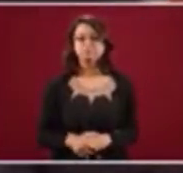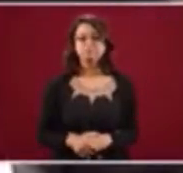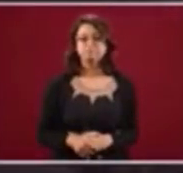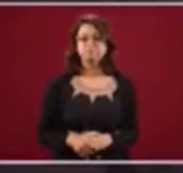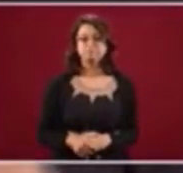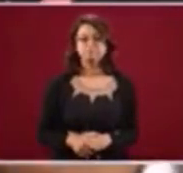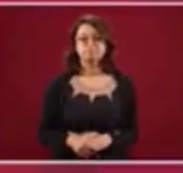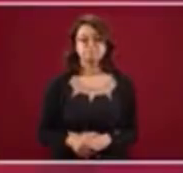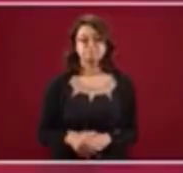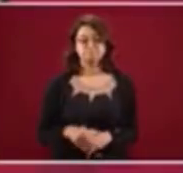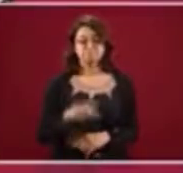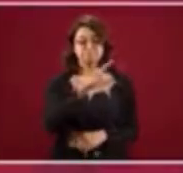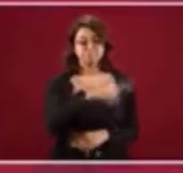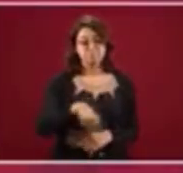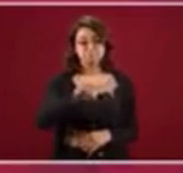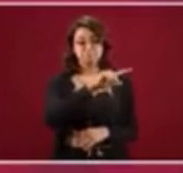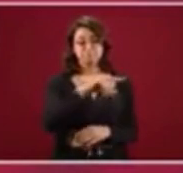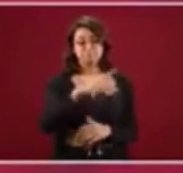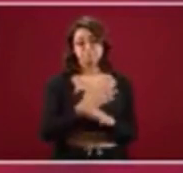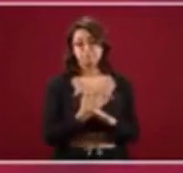Lo consideran como